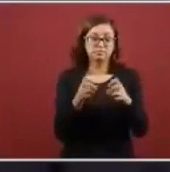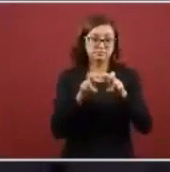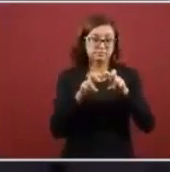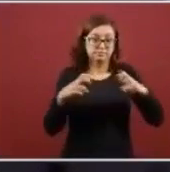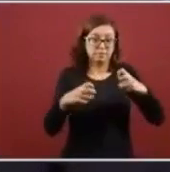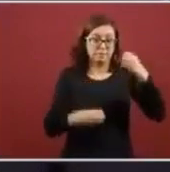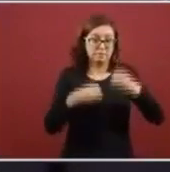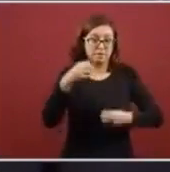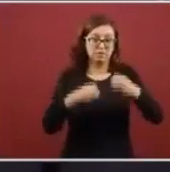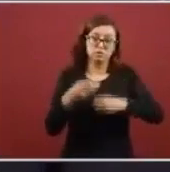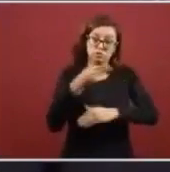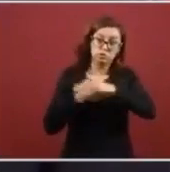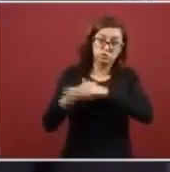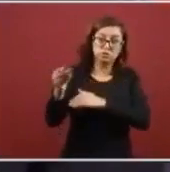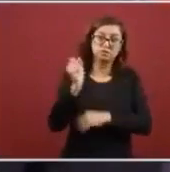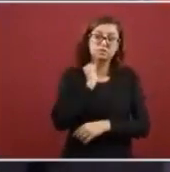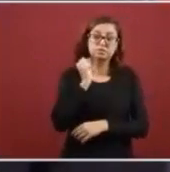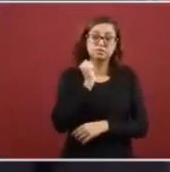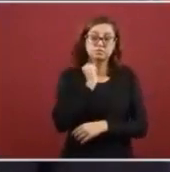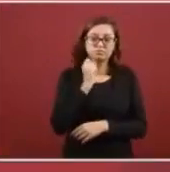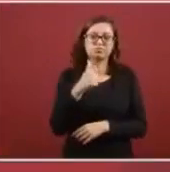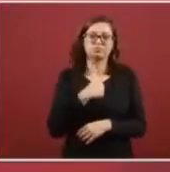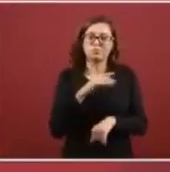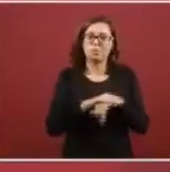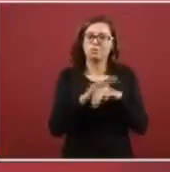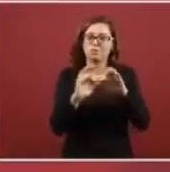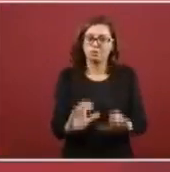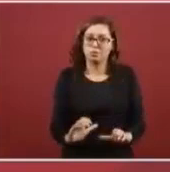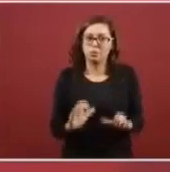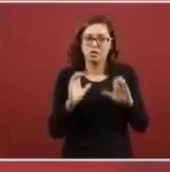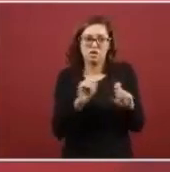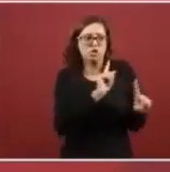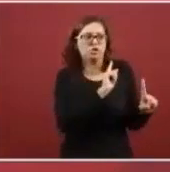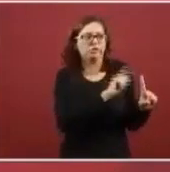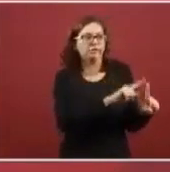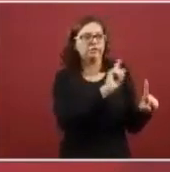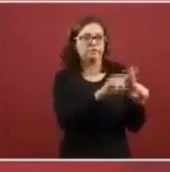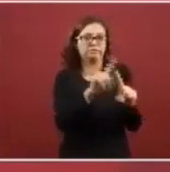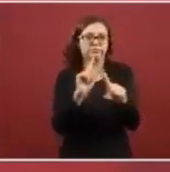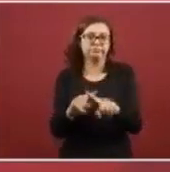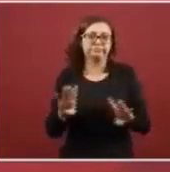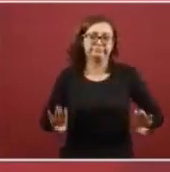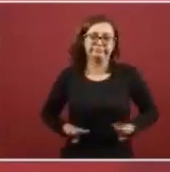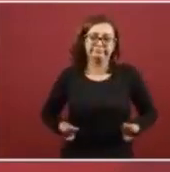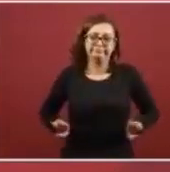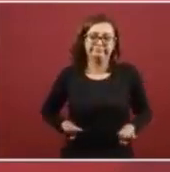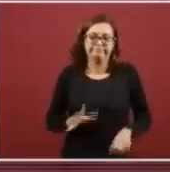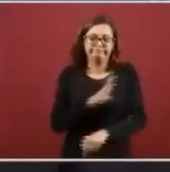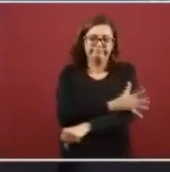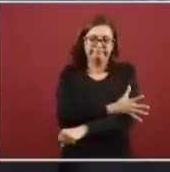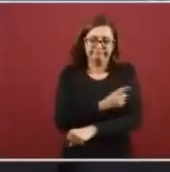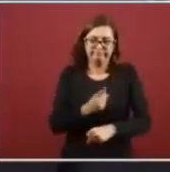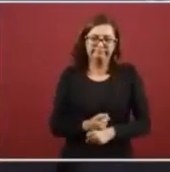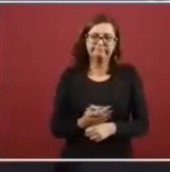elección de ministros, voy a cuidar que sea gente honorable, gente